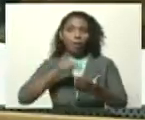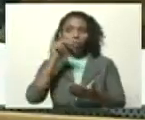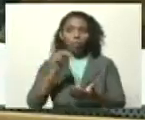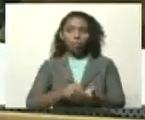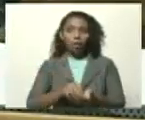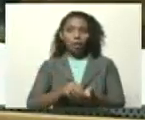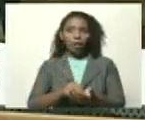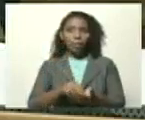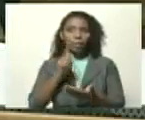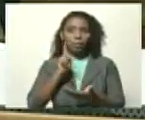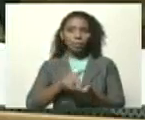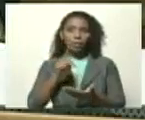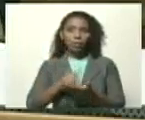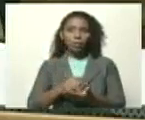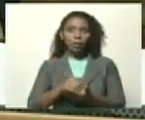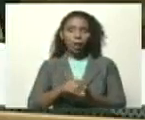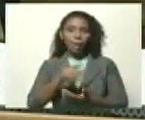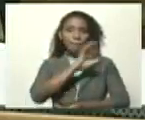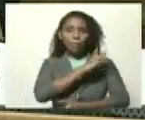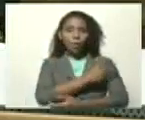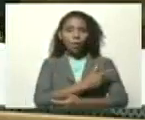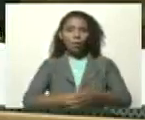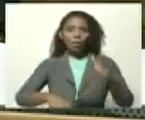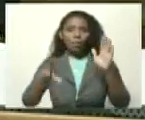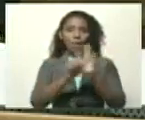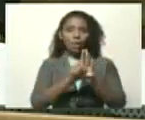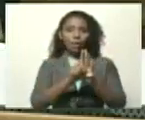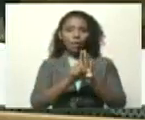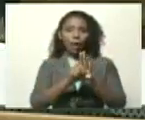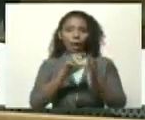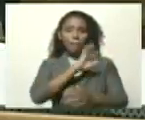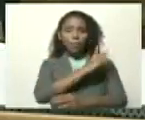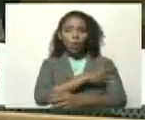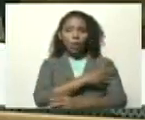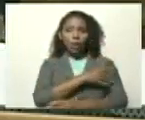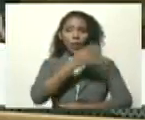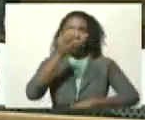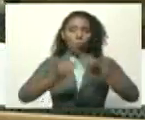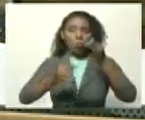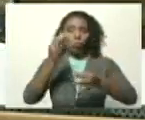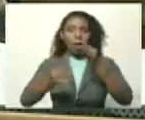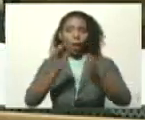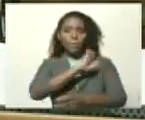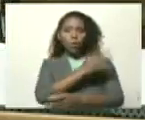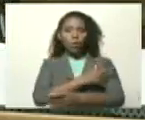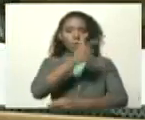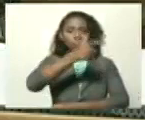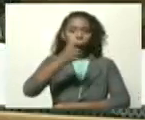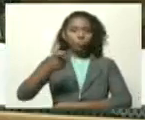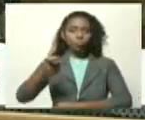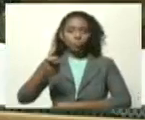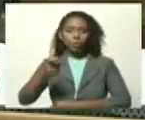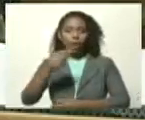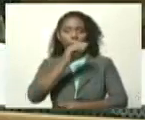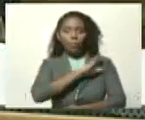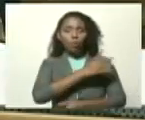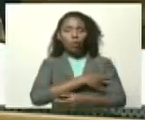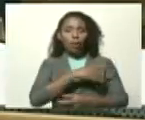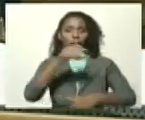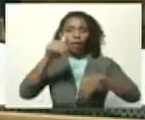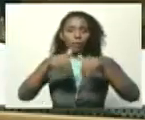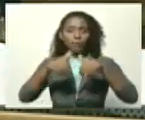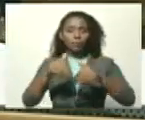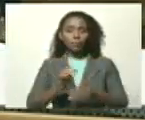lo participará al Poder Ejecutivo, al Poder Judicial, al Poder Ciudadano y al Poder